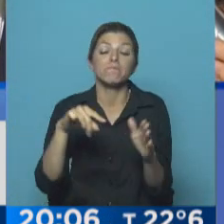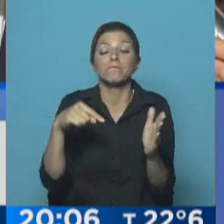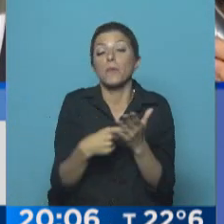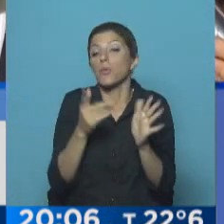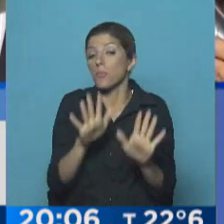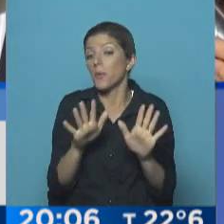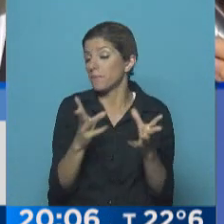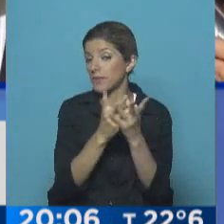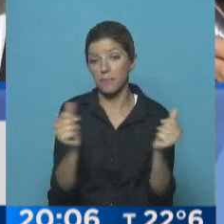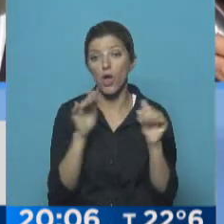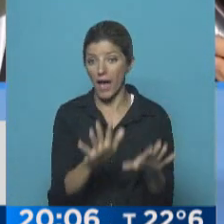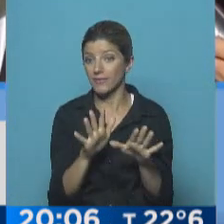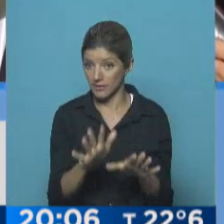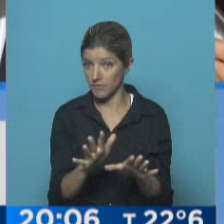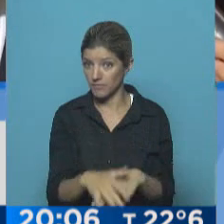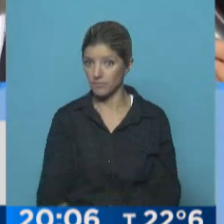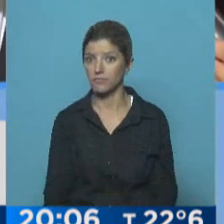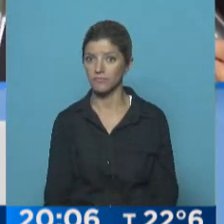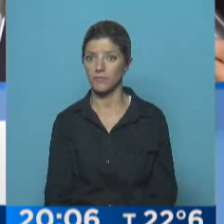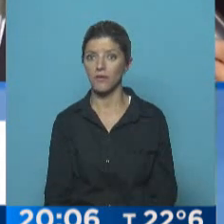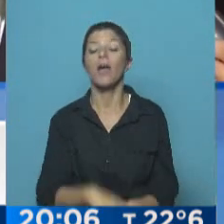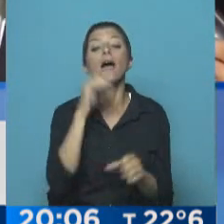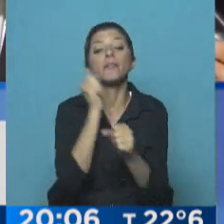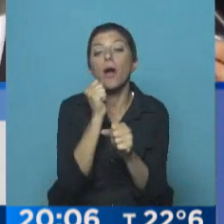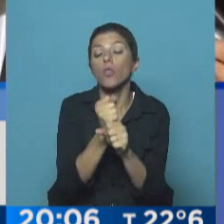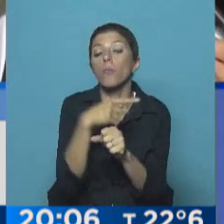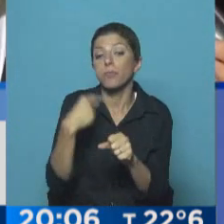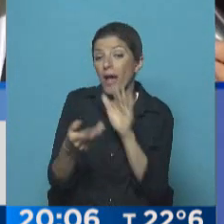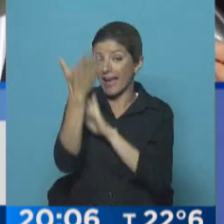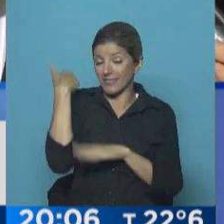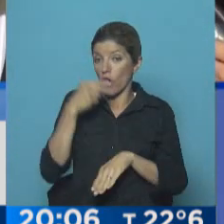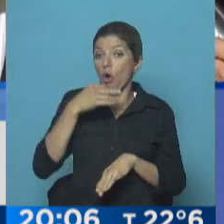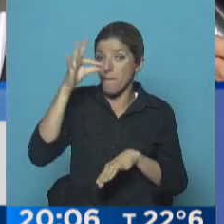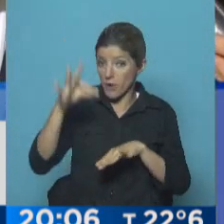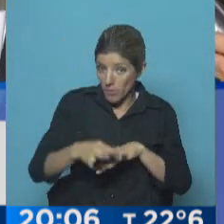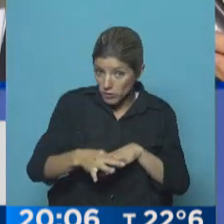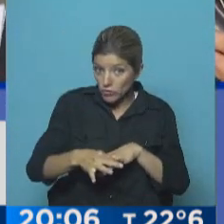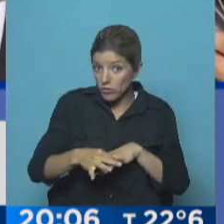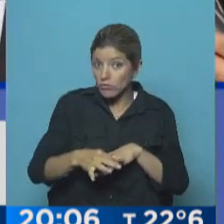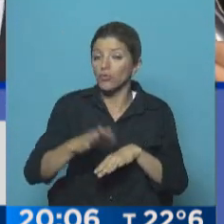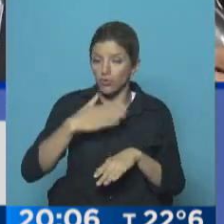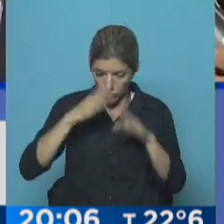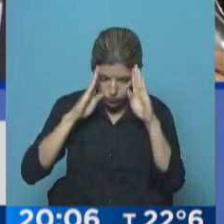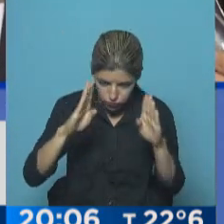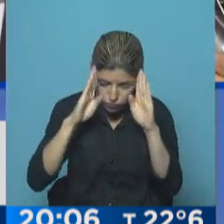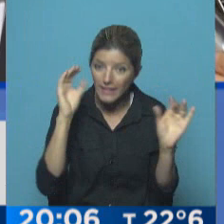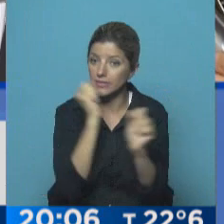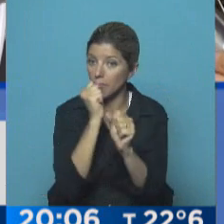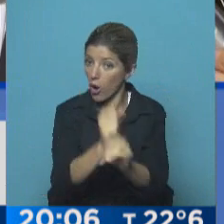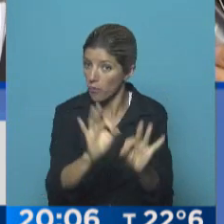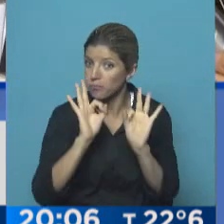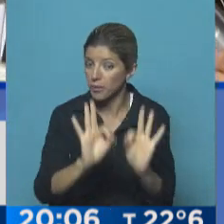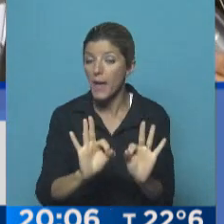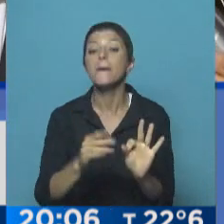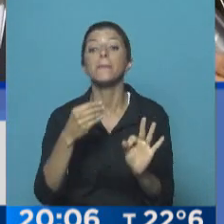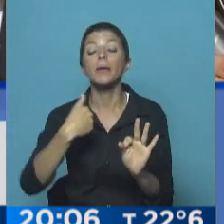se terminó trabajando por las cosas que nos habíamos comprometido en estos años de democracia y dejando un país que funcione